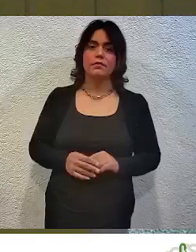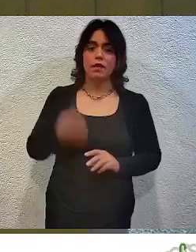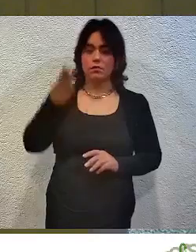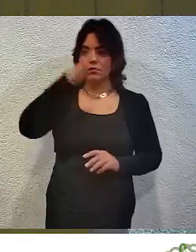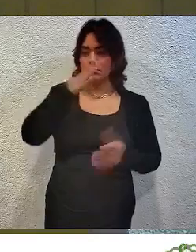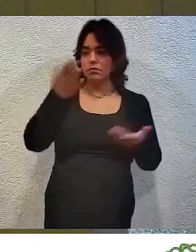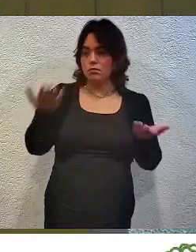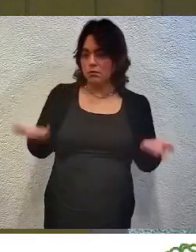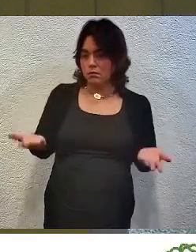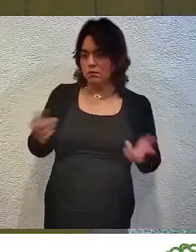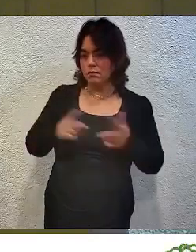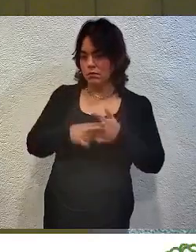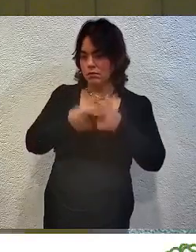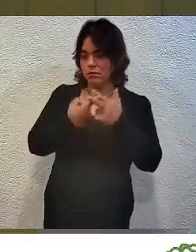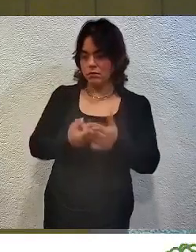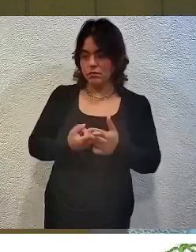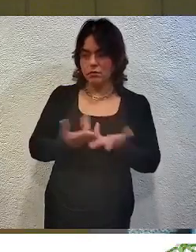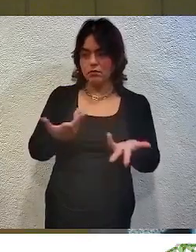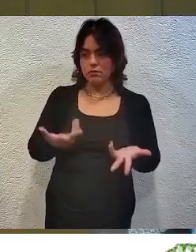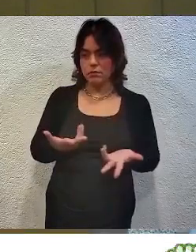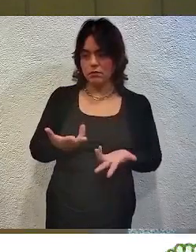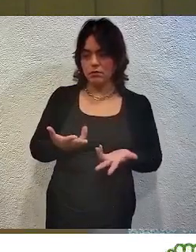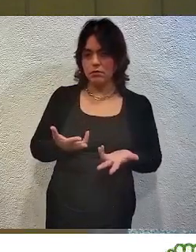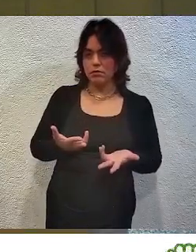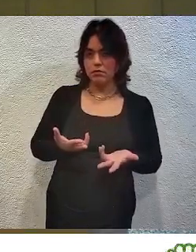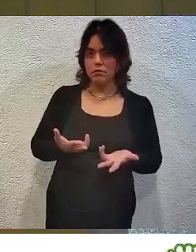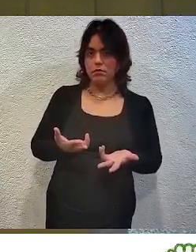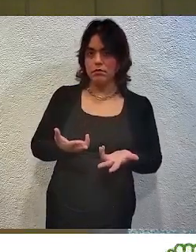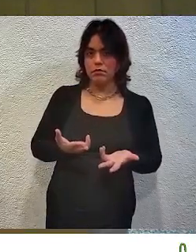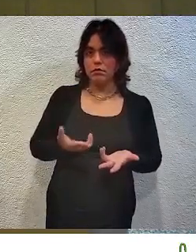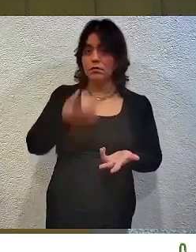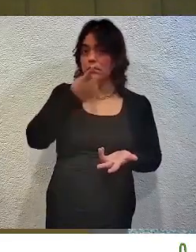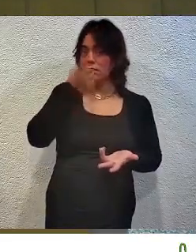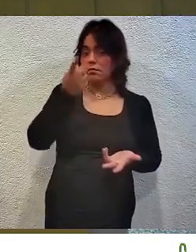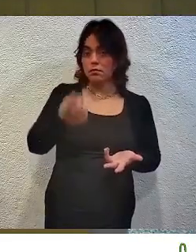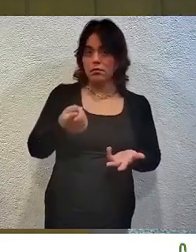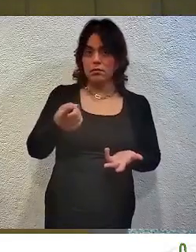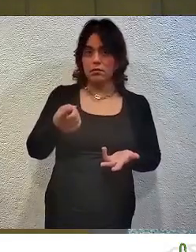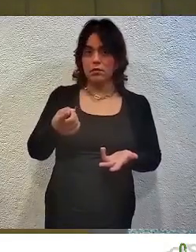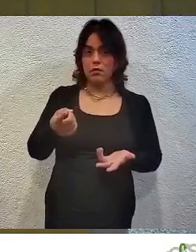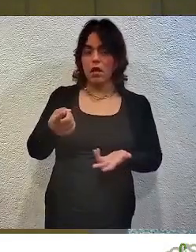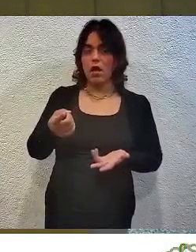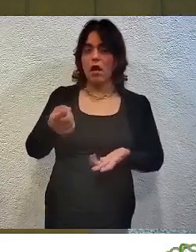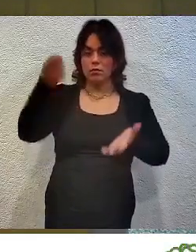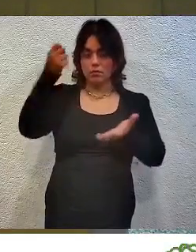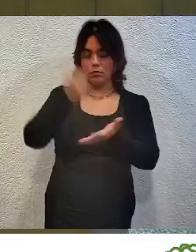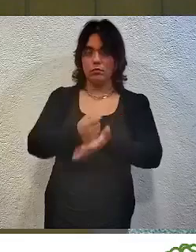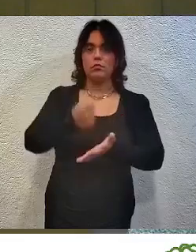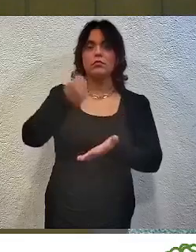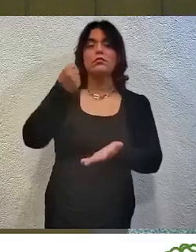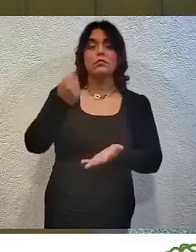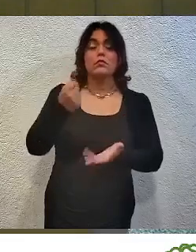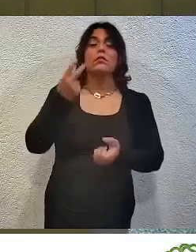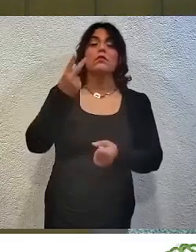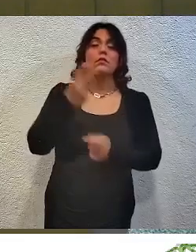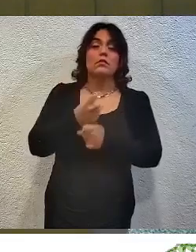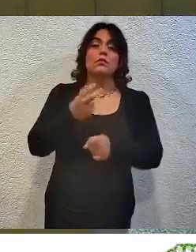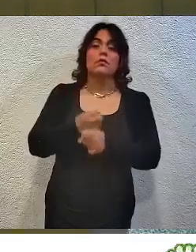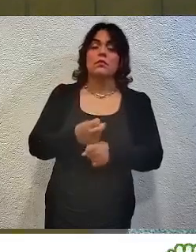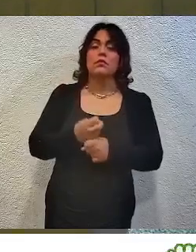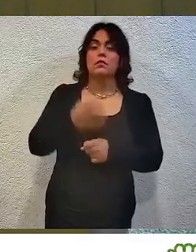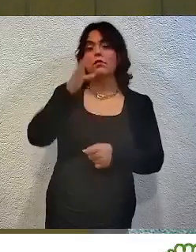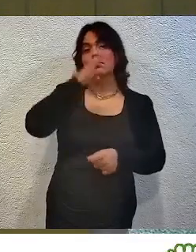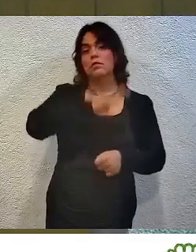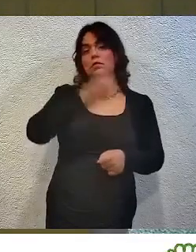ya la ratificación o el nombramiento por segundo proceso de